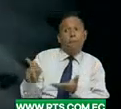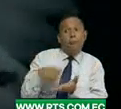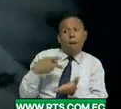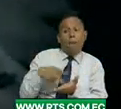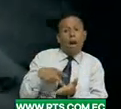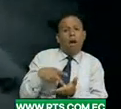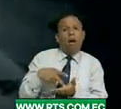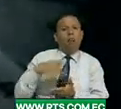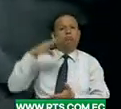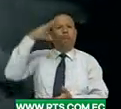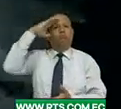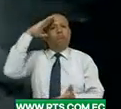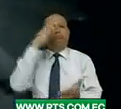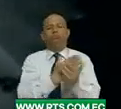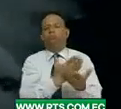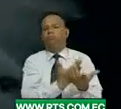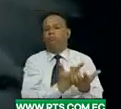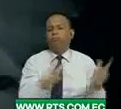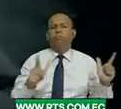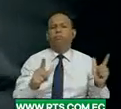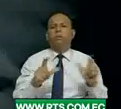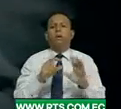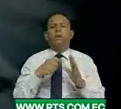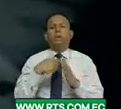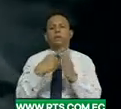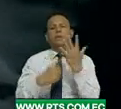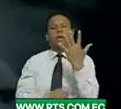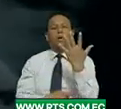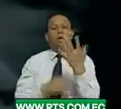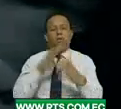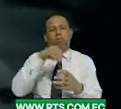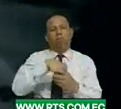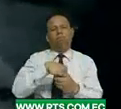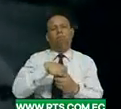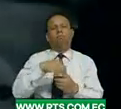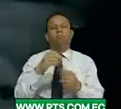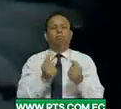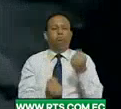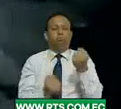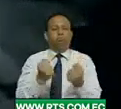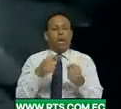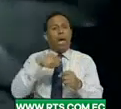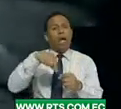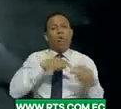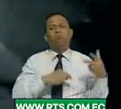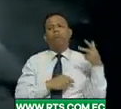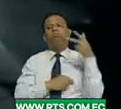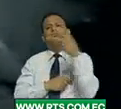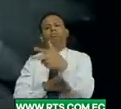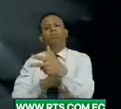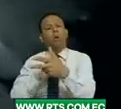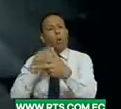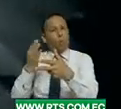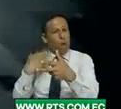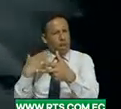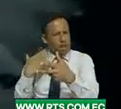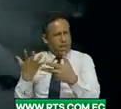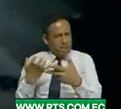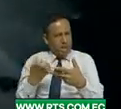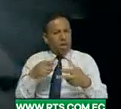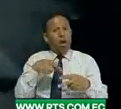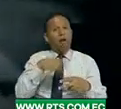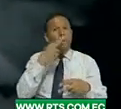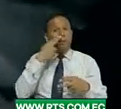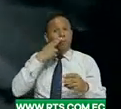5 extranjeros, todos familia, que viajaban a Guayaquil decidieron descansar en una gasolinera de Quevedo. Nunca se imaginaron que iba a